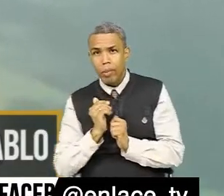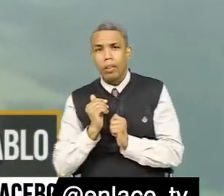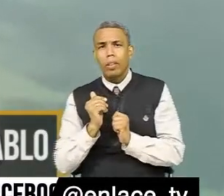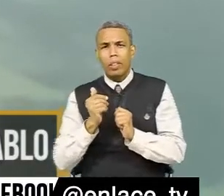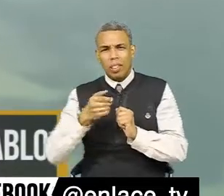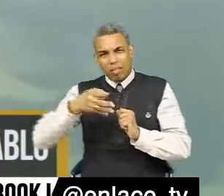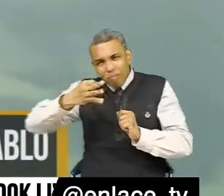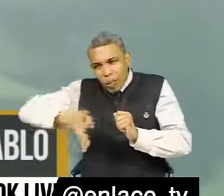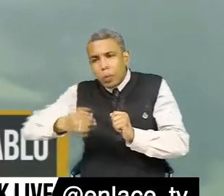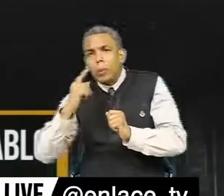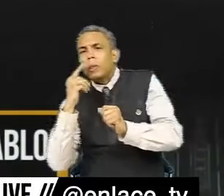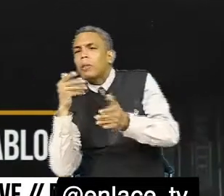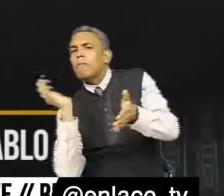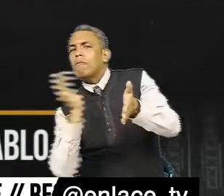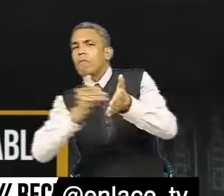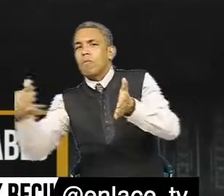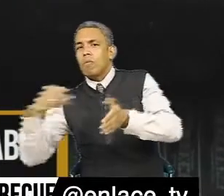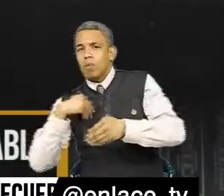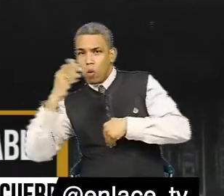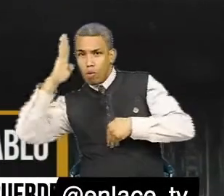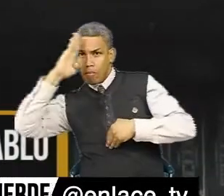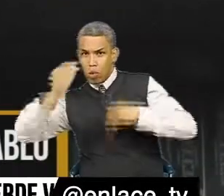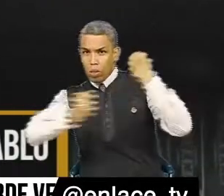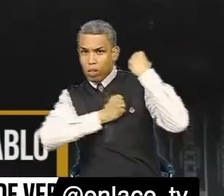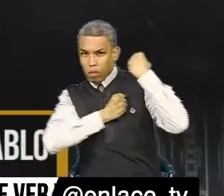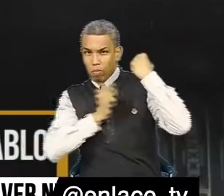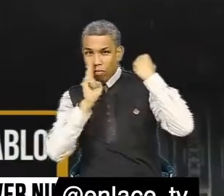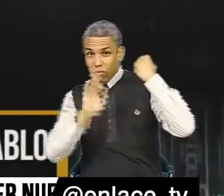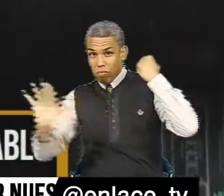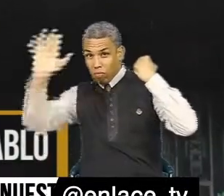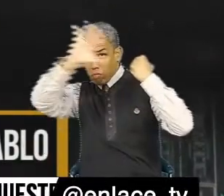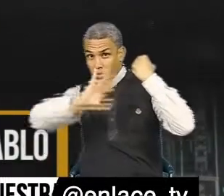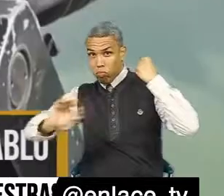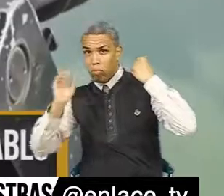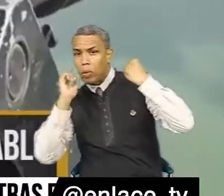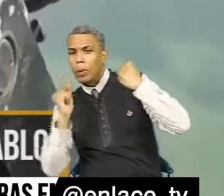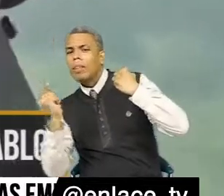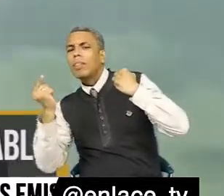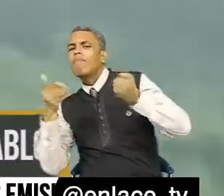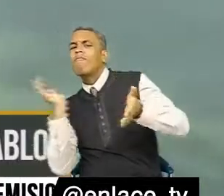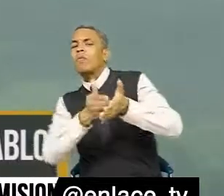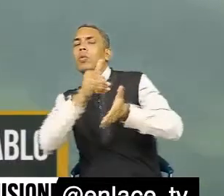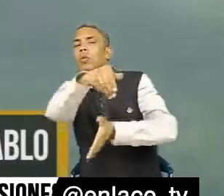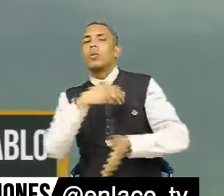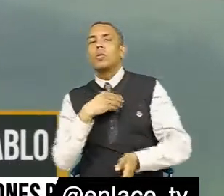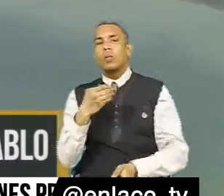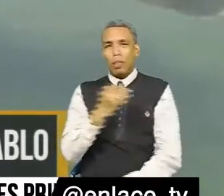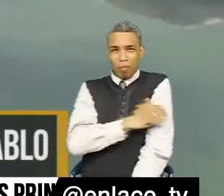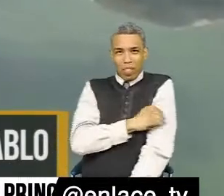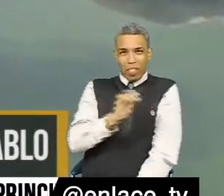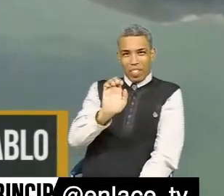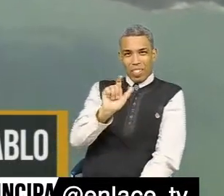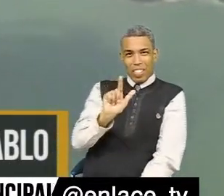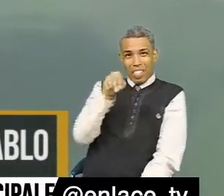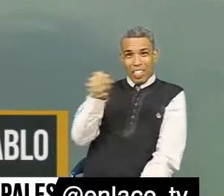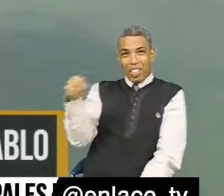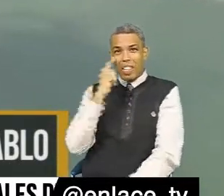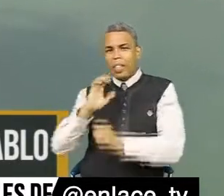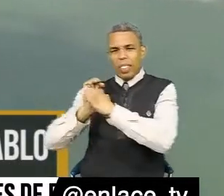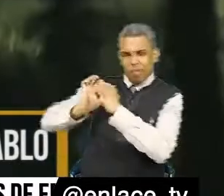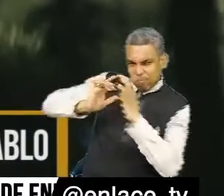en contra del frente héroes y mártires de santa rosa- el eln que delinque en esta zona falleció un hombre que fue identificado como álvaro rincón